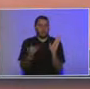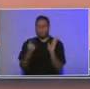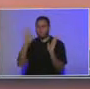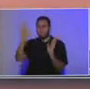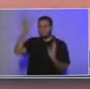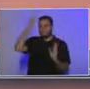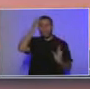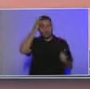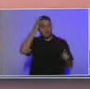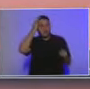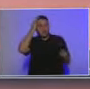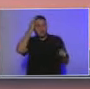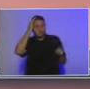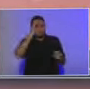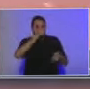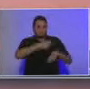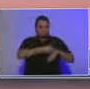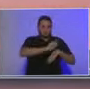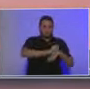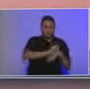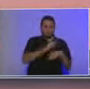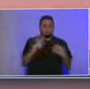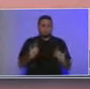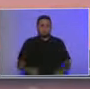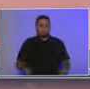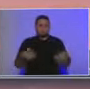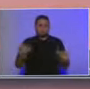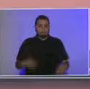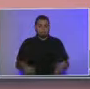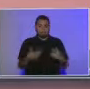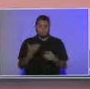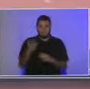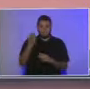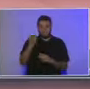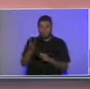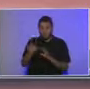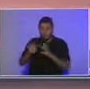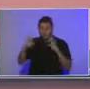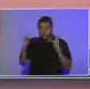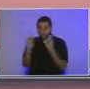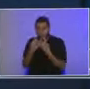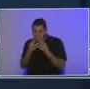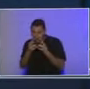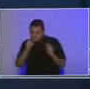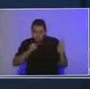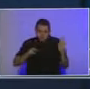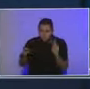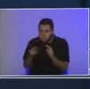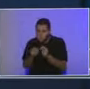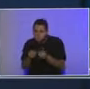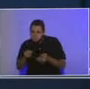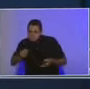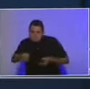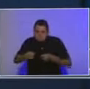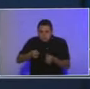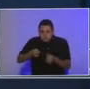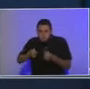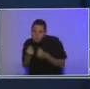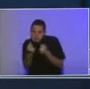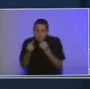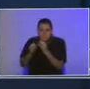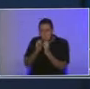donde el tú celebrar estas peleas, estar allí apostando, el llevar gallo o simplemente ser